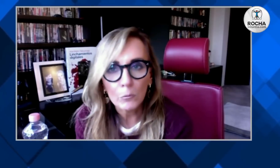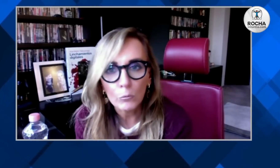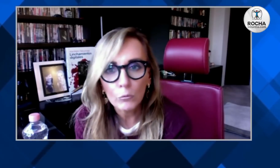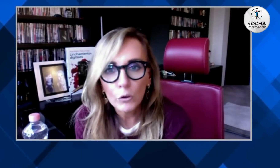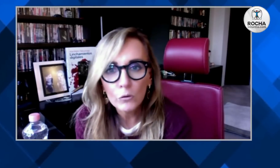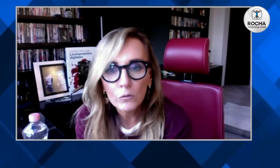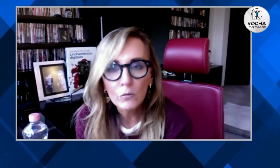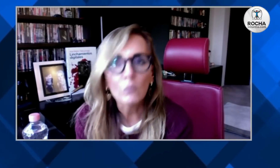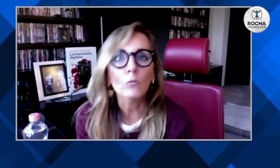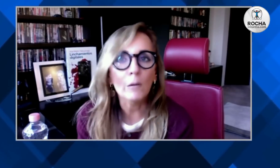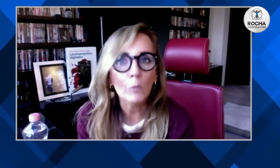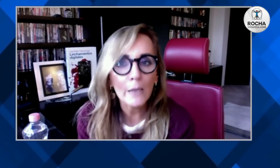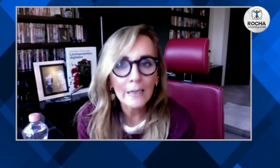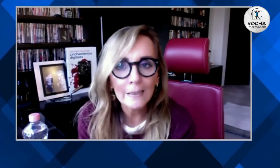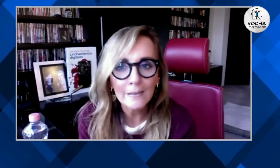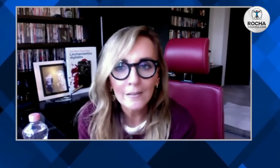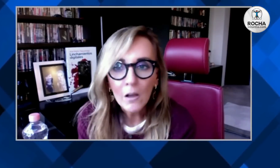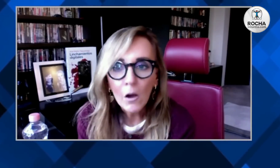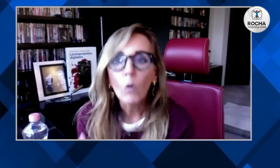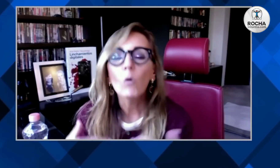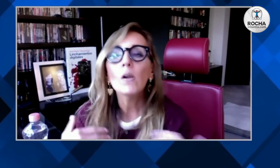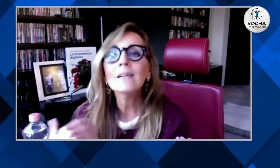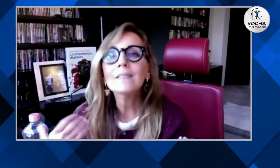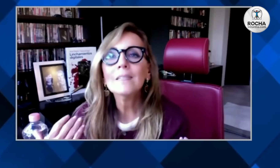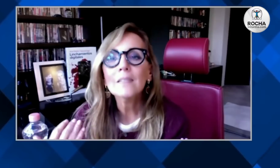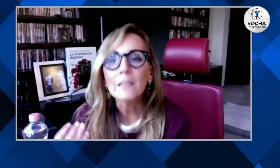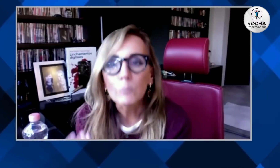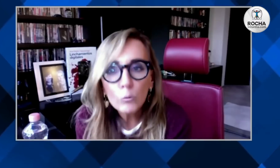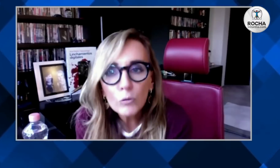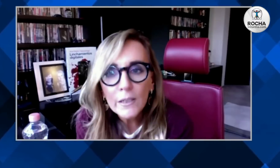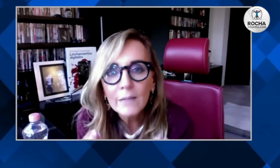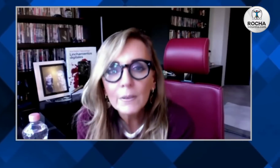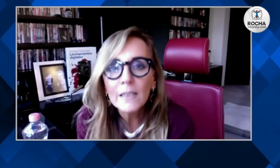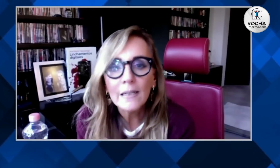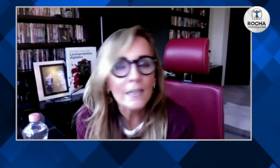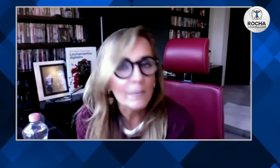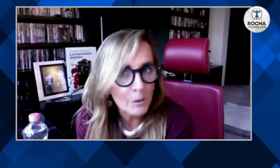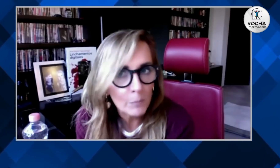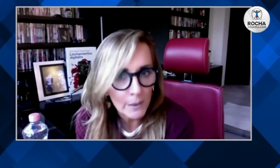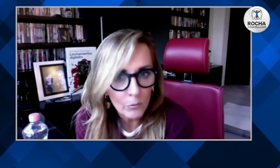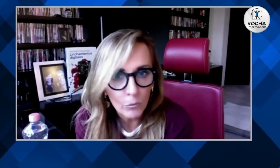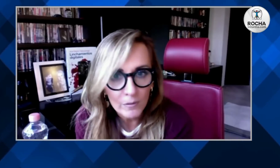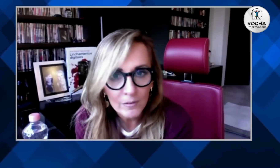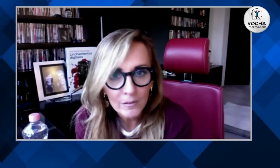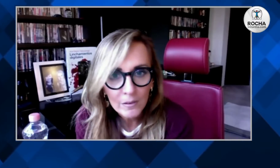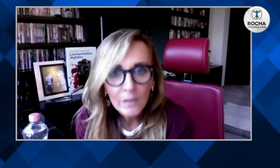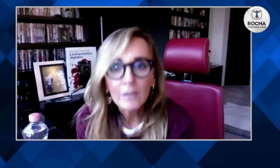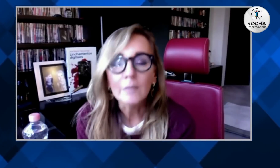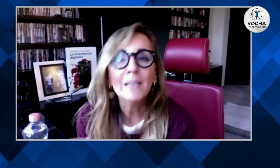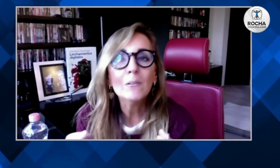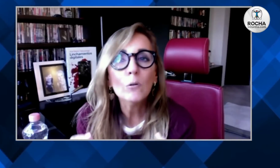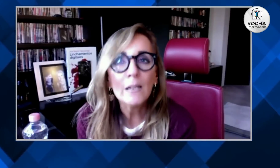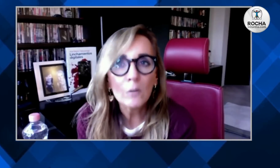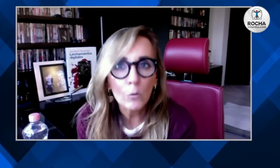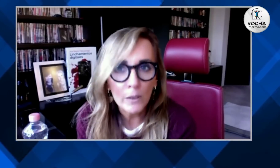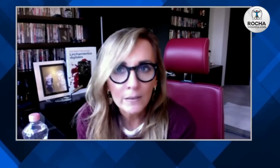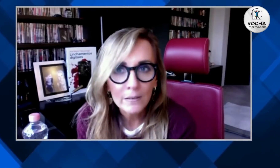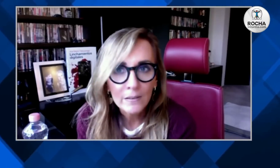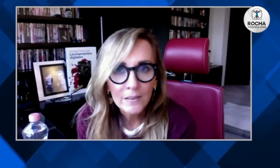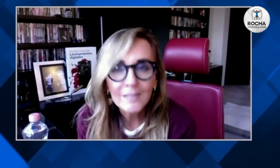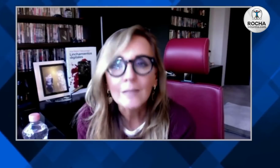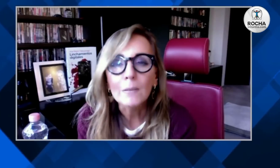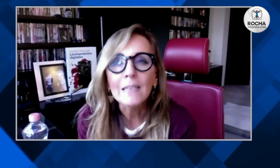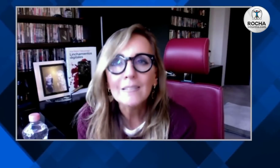derechos de reproducción los laborales o las que buscan abrir el camino para todas limando la